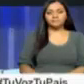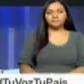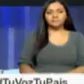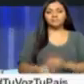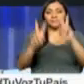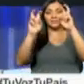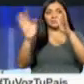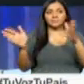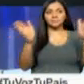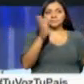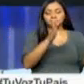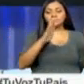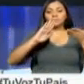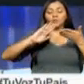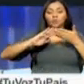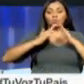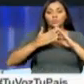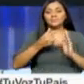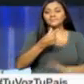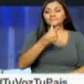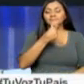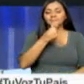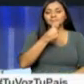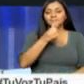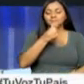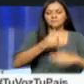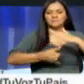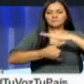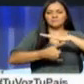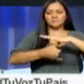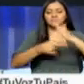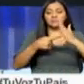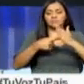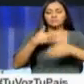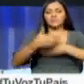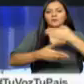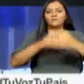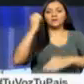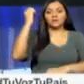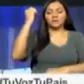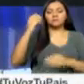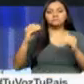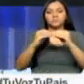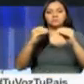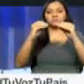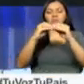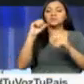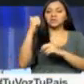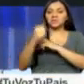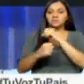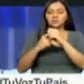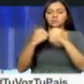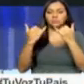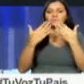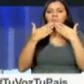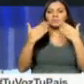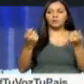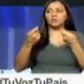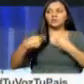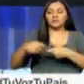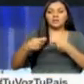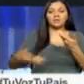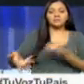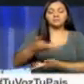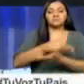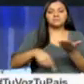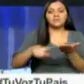ámbito, la comunidad LGBTI reconoce avances de derechos en esta última década en el país. Esto durante el taller que